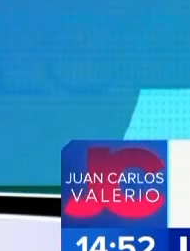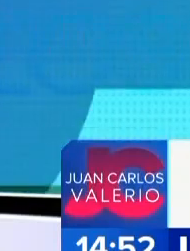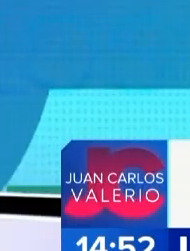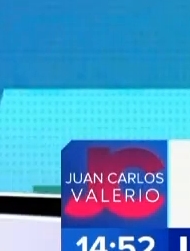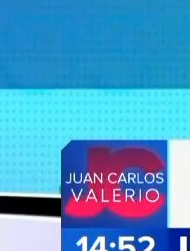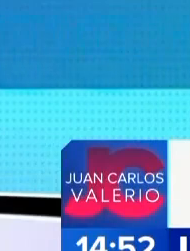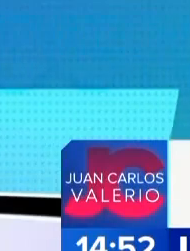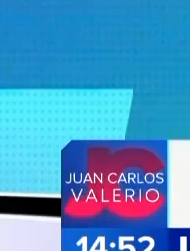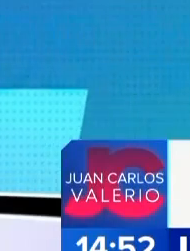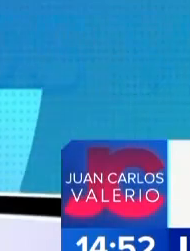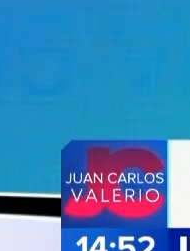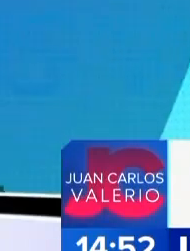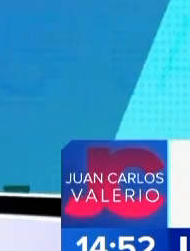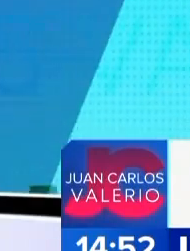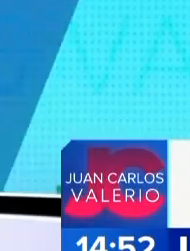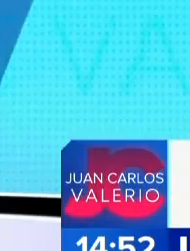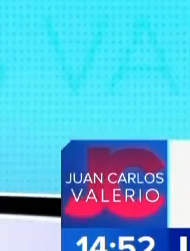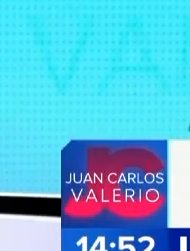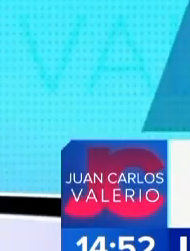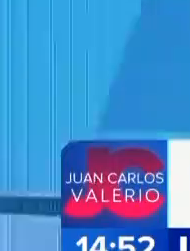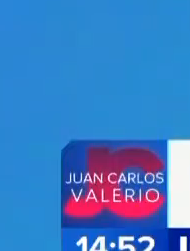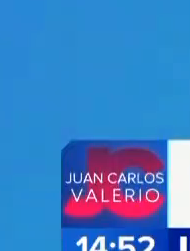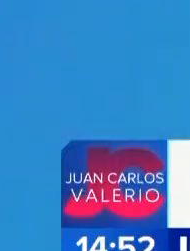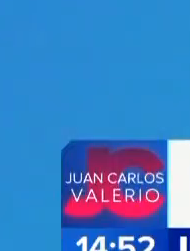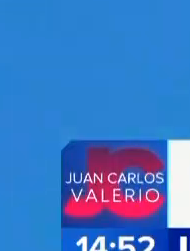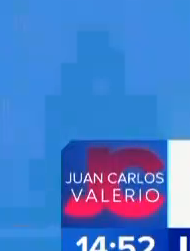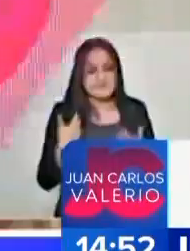pueden regresar a vivir allí.